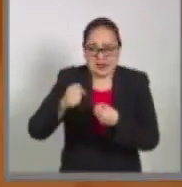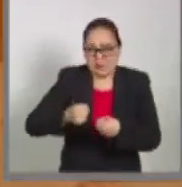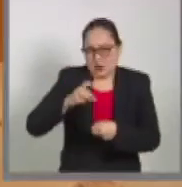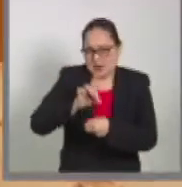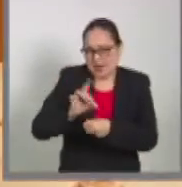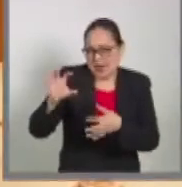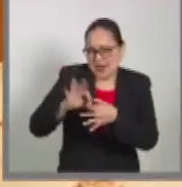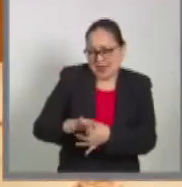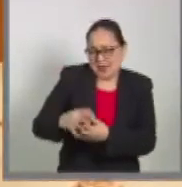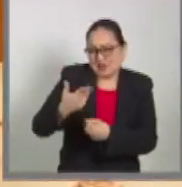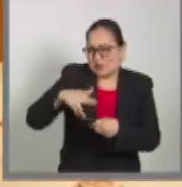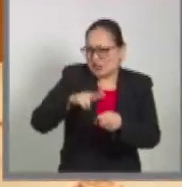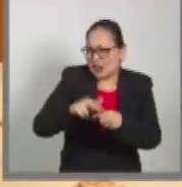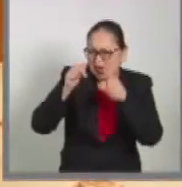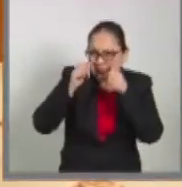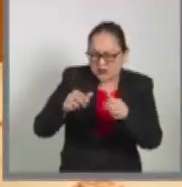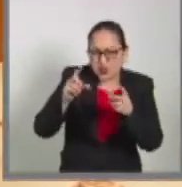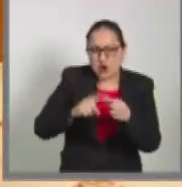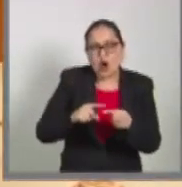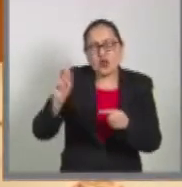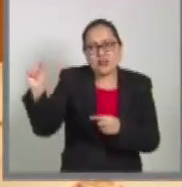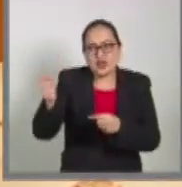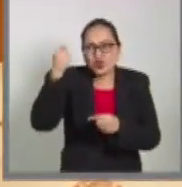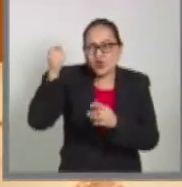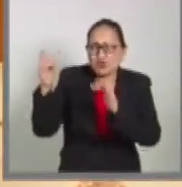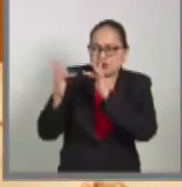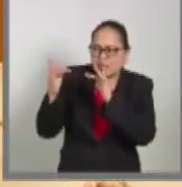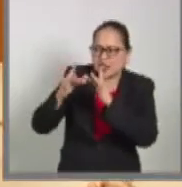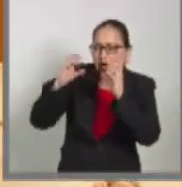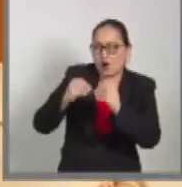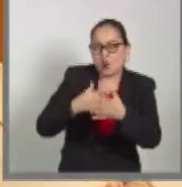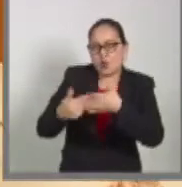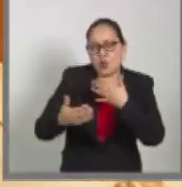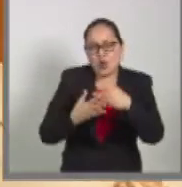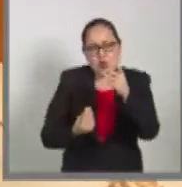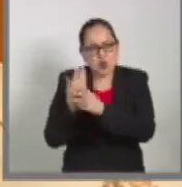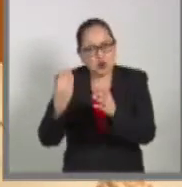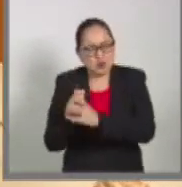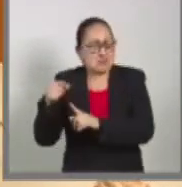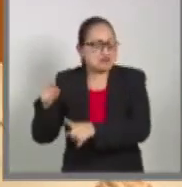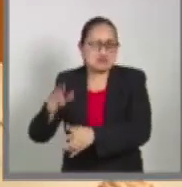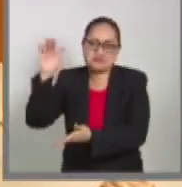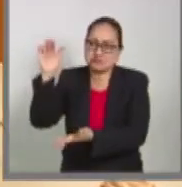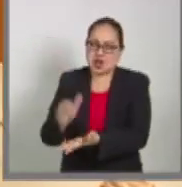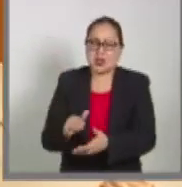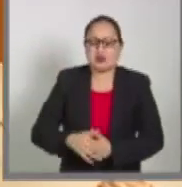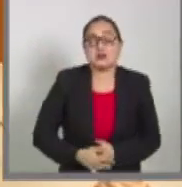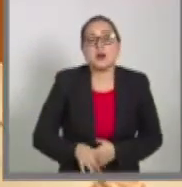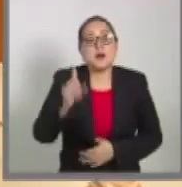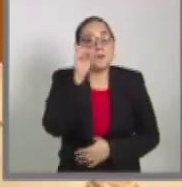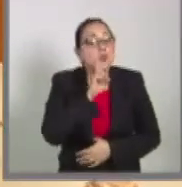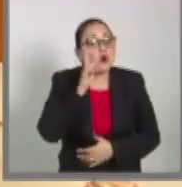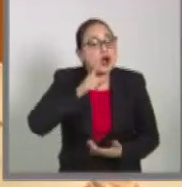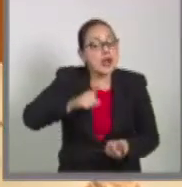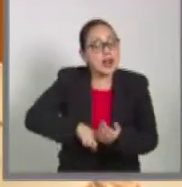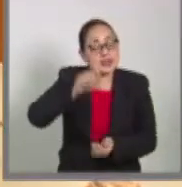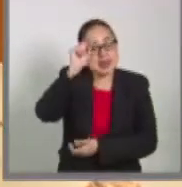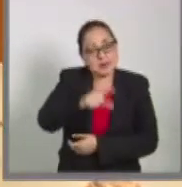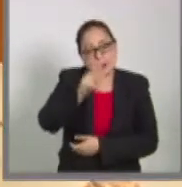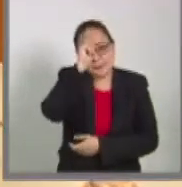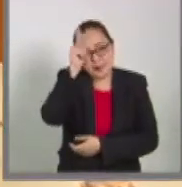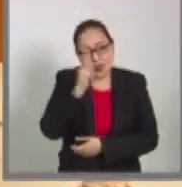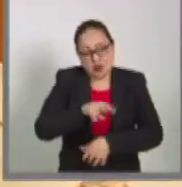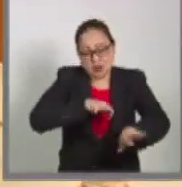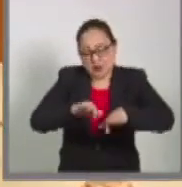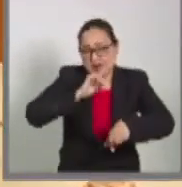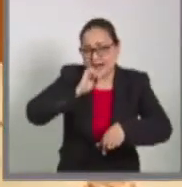y menor contacto con la tecnología y la innovación. Las mujeres también padecen las mayores tasas de